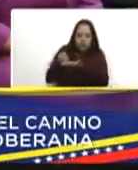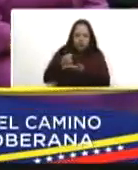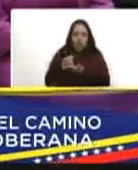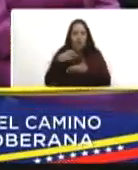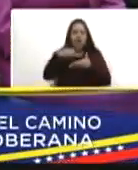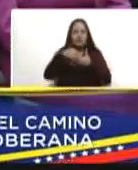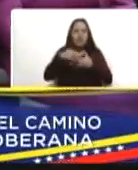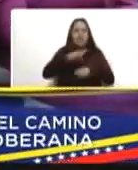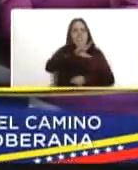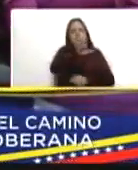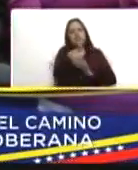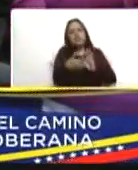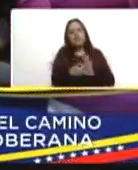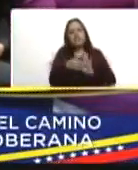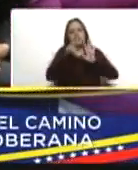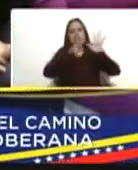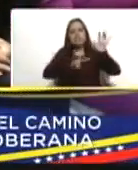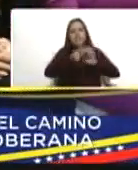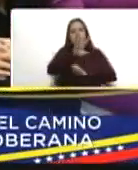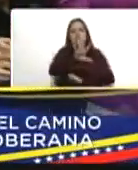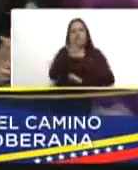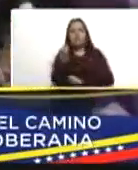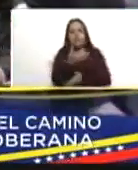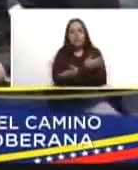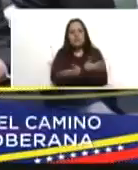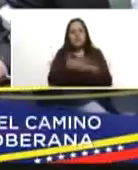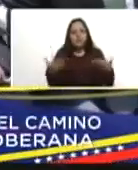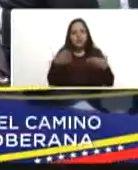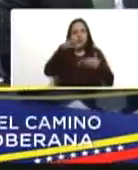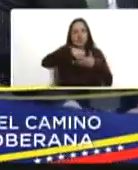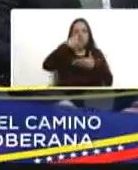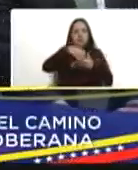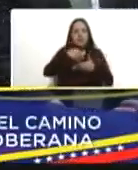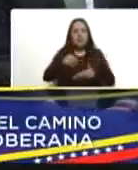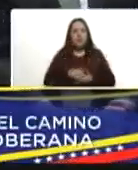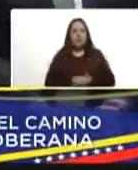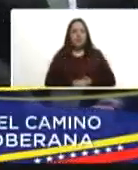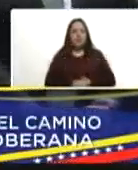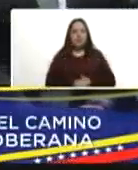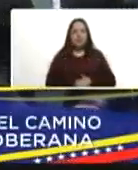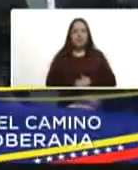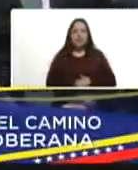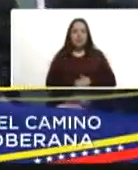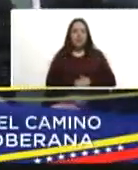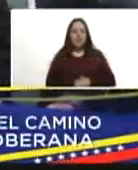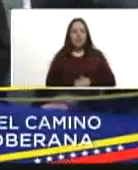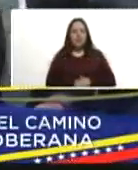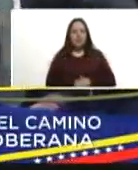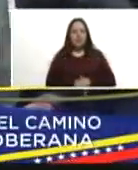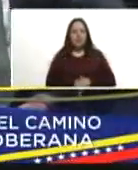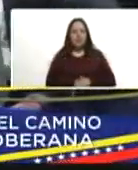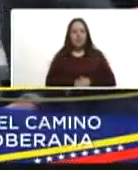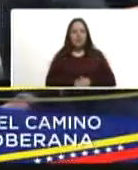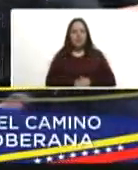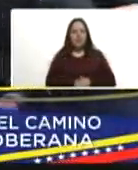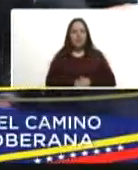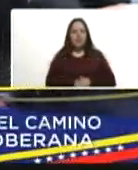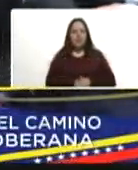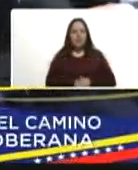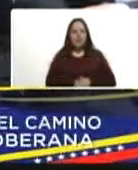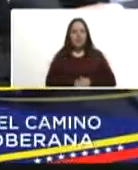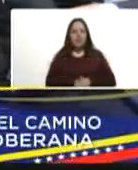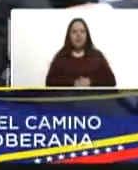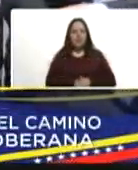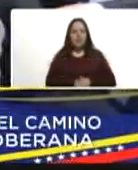a 5750 millones de dólares estos ingresos a través del ejercicio tributario